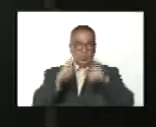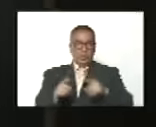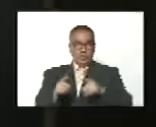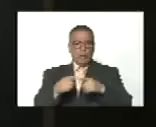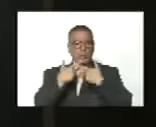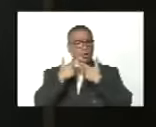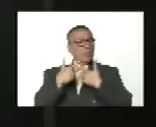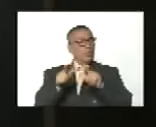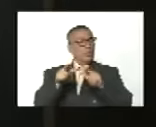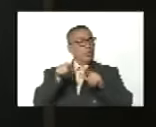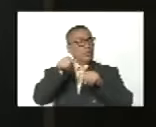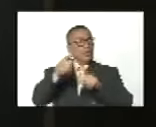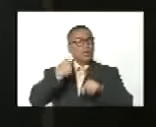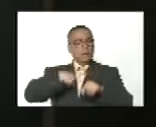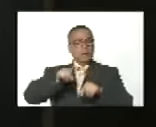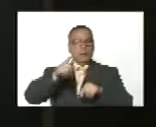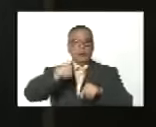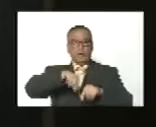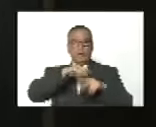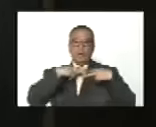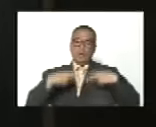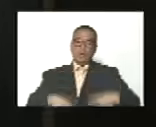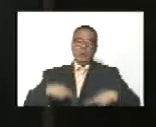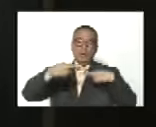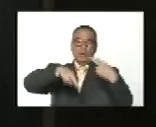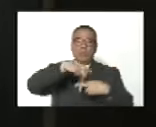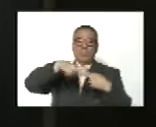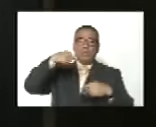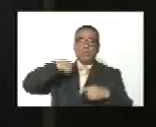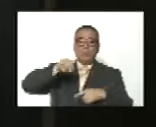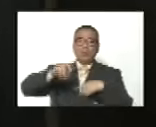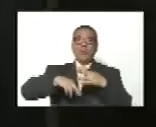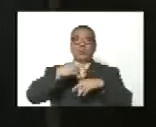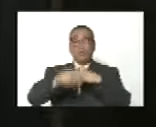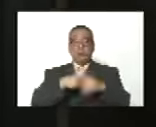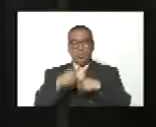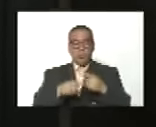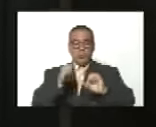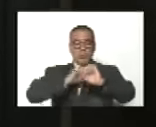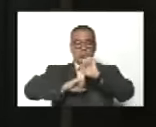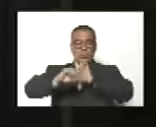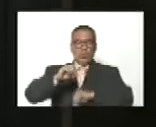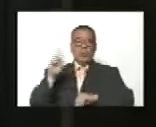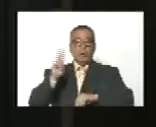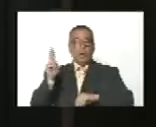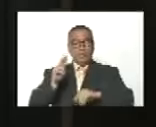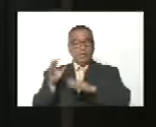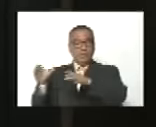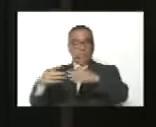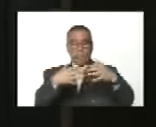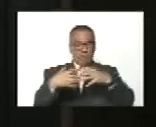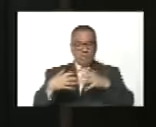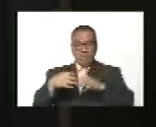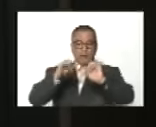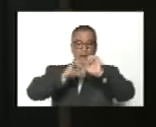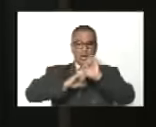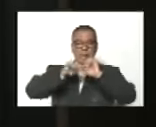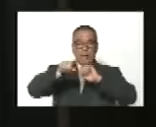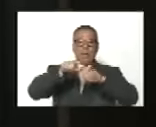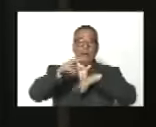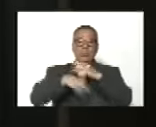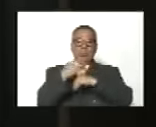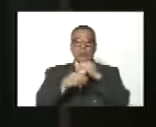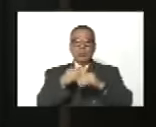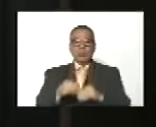esa independencia y esa vida en república tuvo que ser posteriormente defendida en los campos de batalla. Eso se